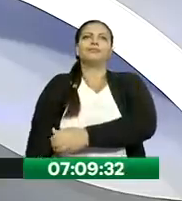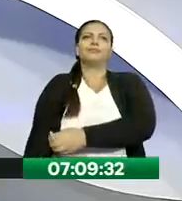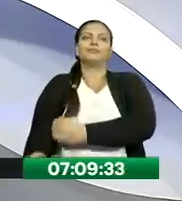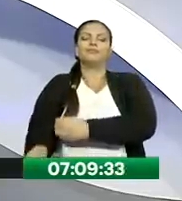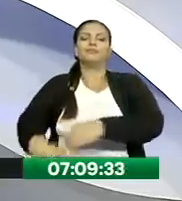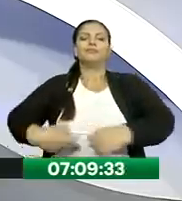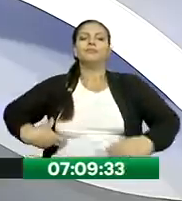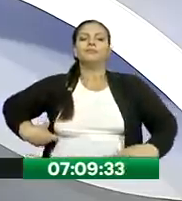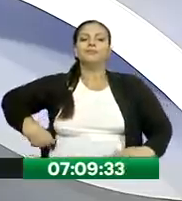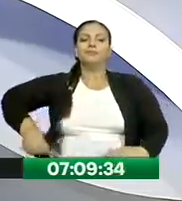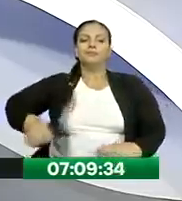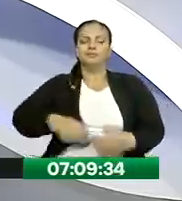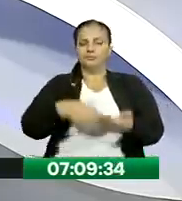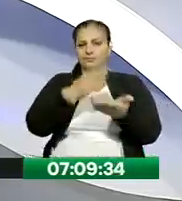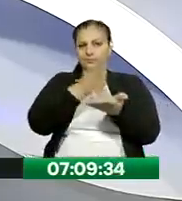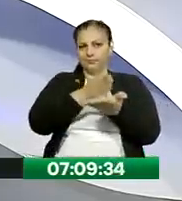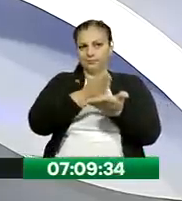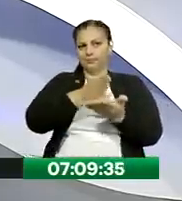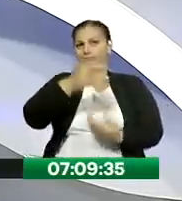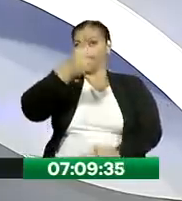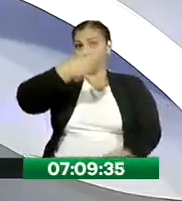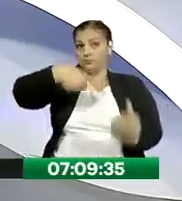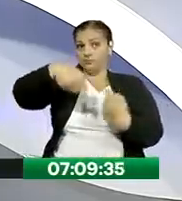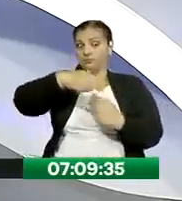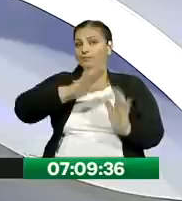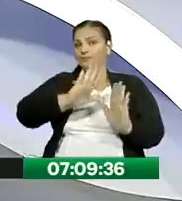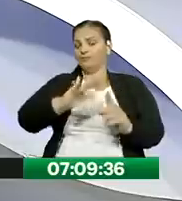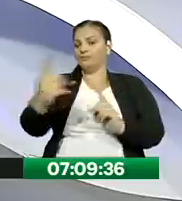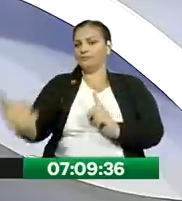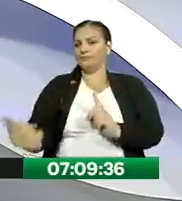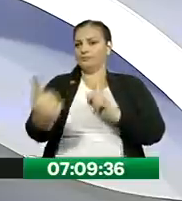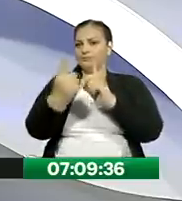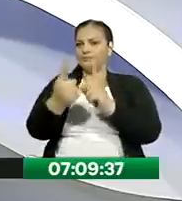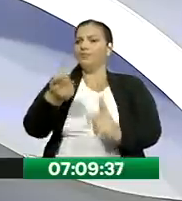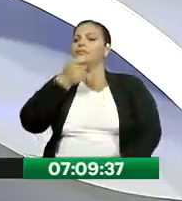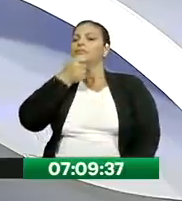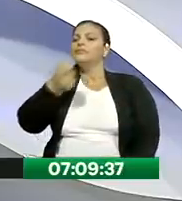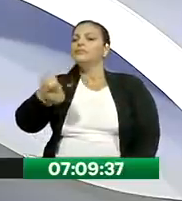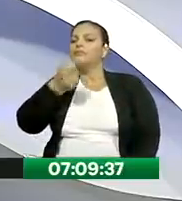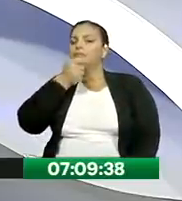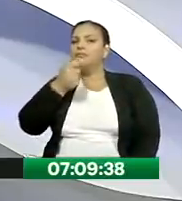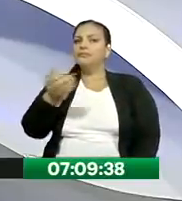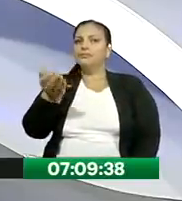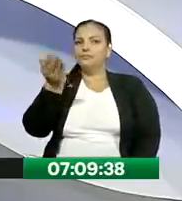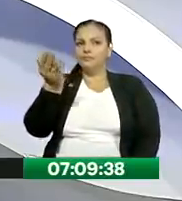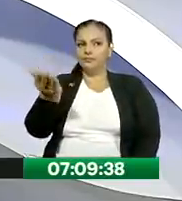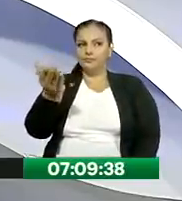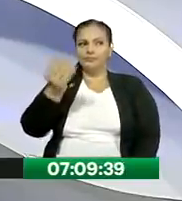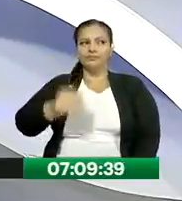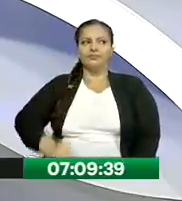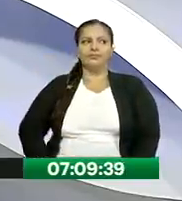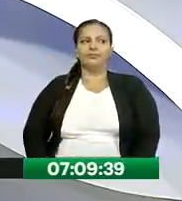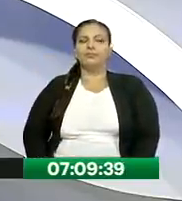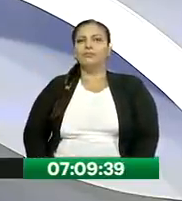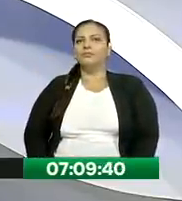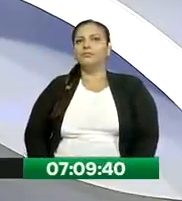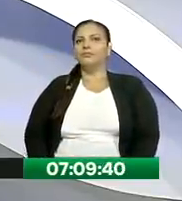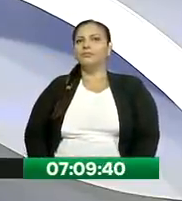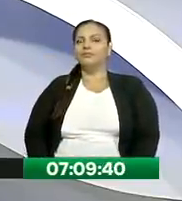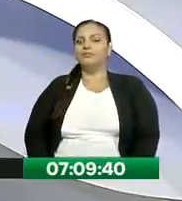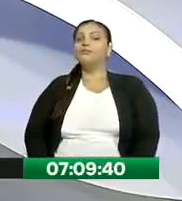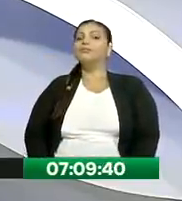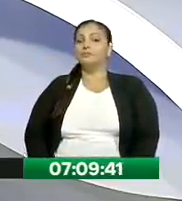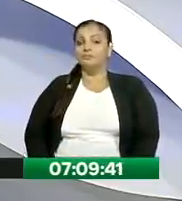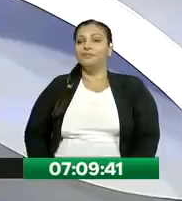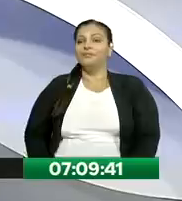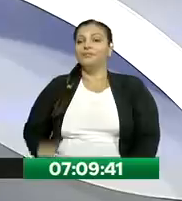a una brevísima pausa, pero antes quiero indicarles también que cuando regresemos, después de la información política, tendremos el análisis